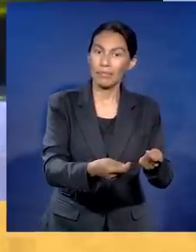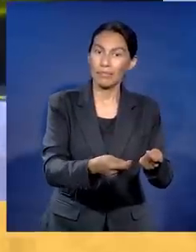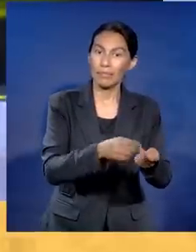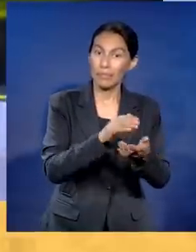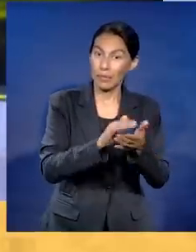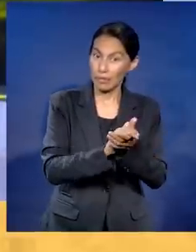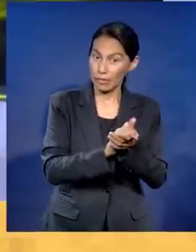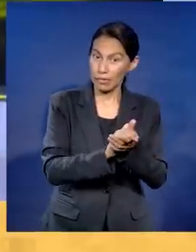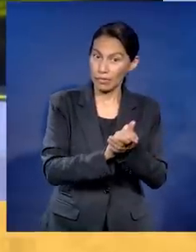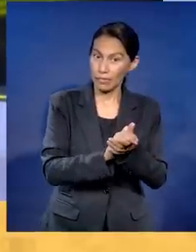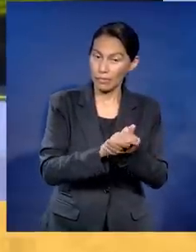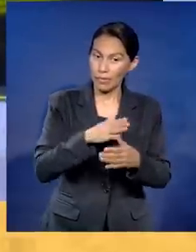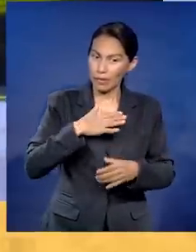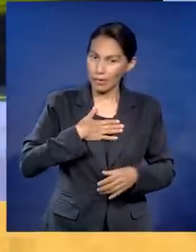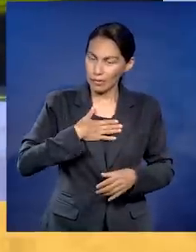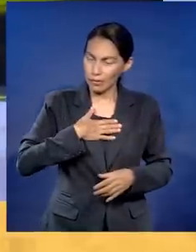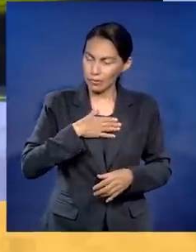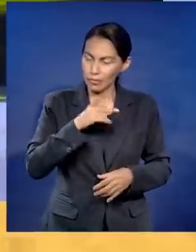papás,